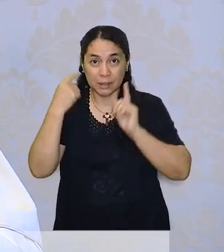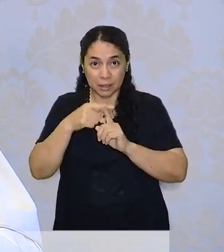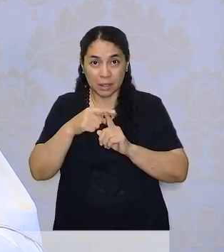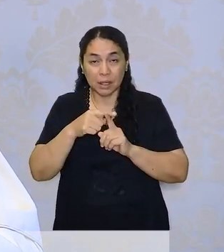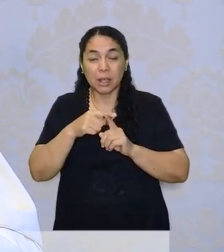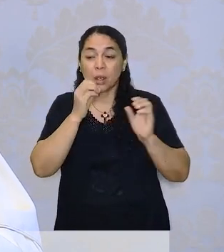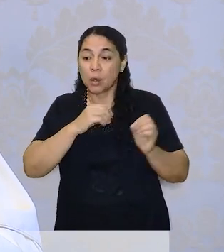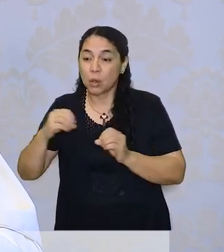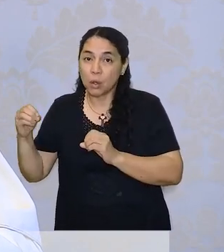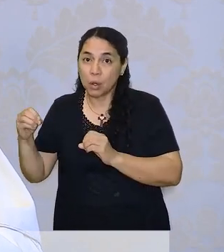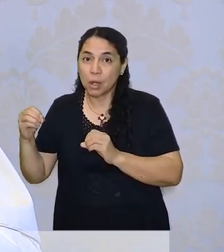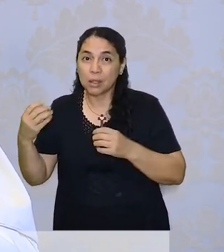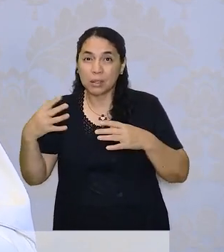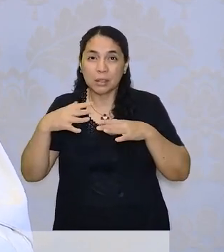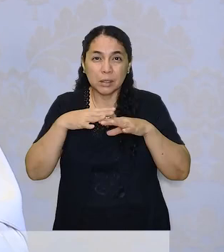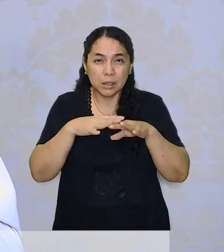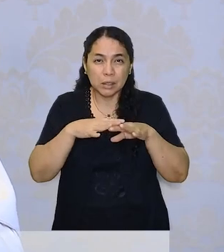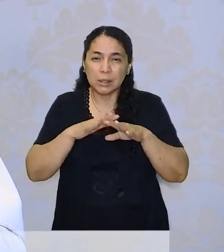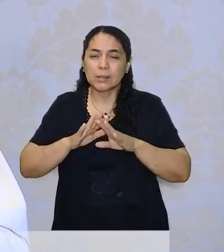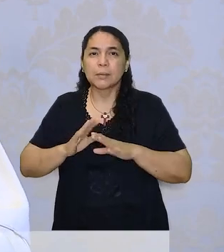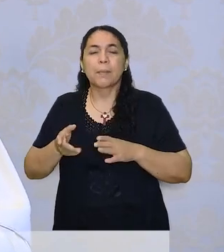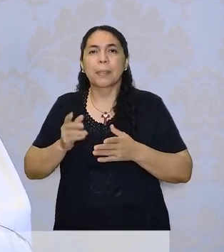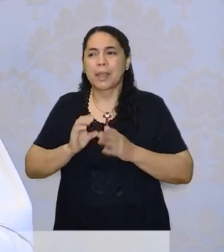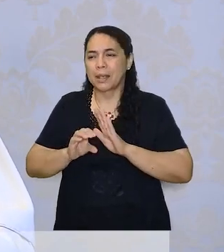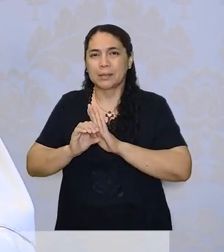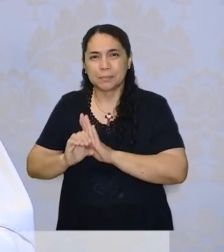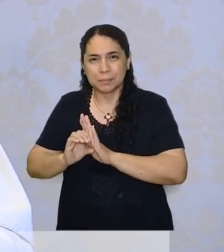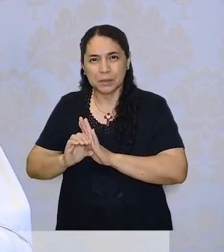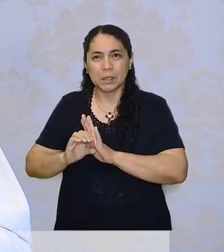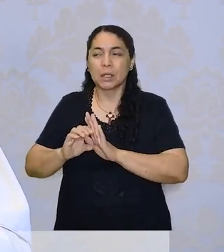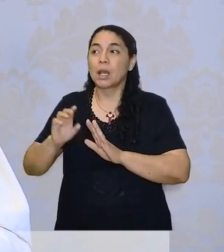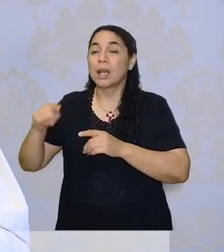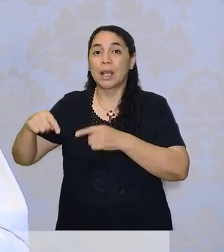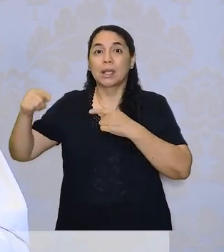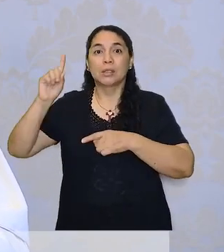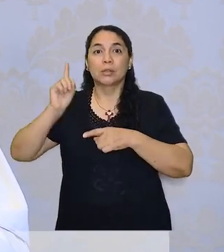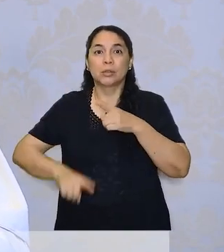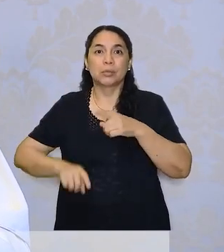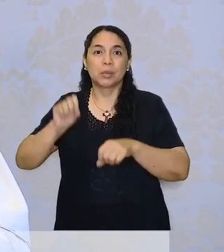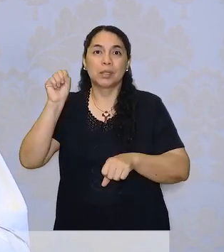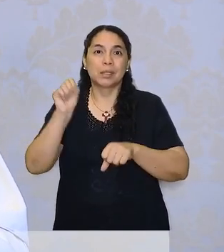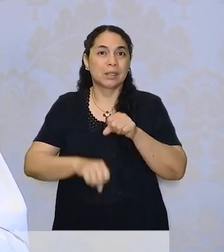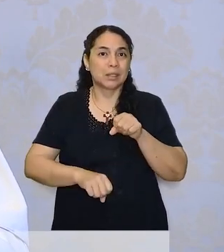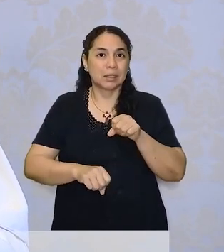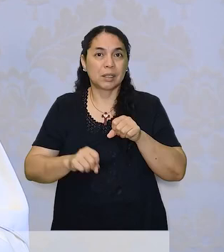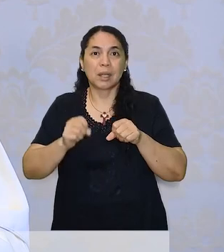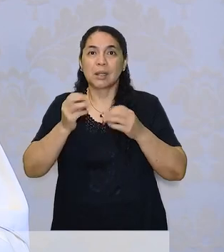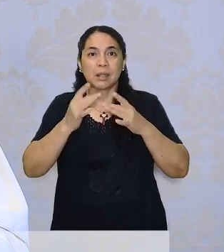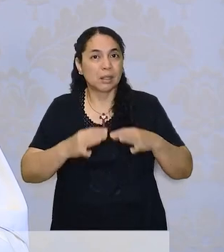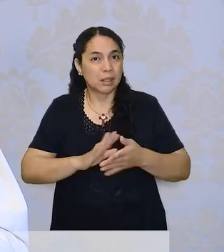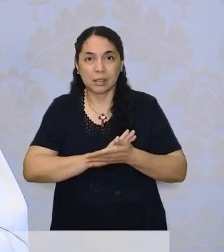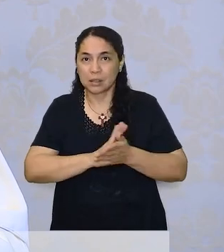Y para ella era organizar el entramado de una resistencia que el enemigo no